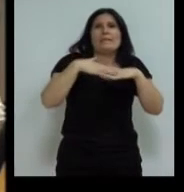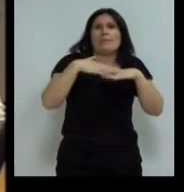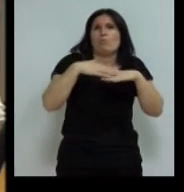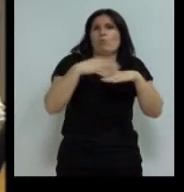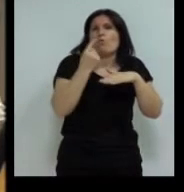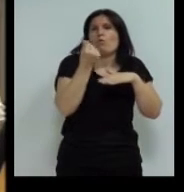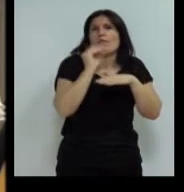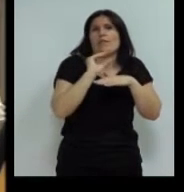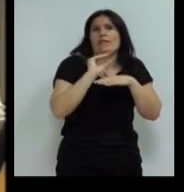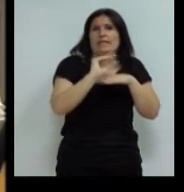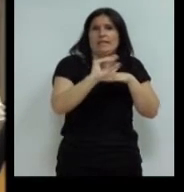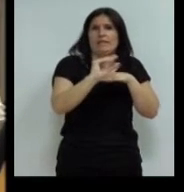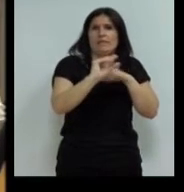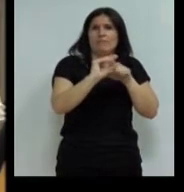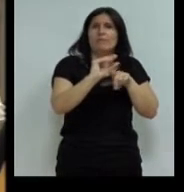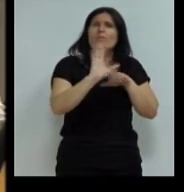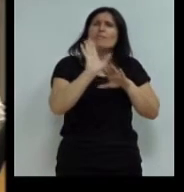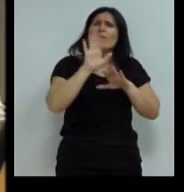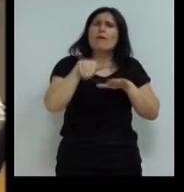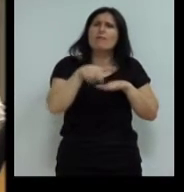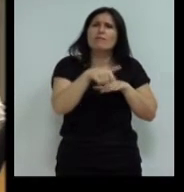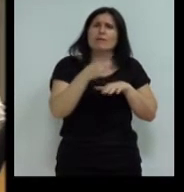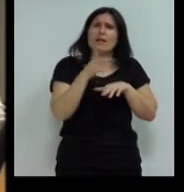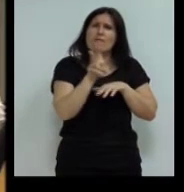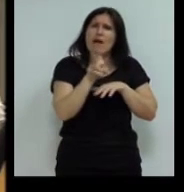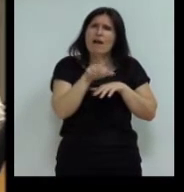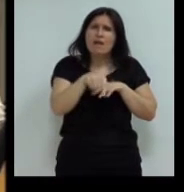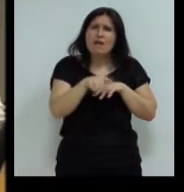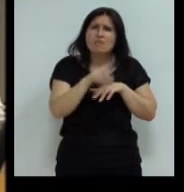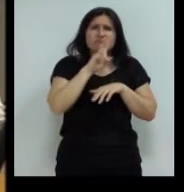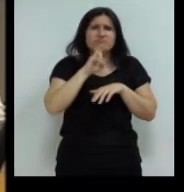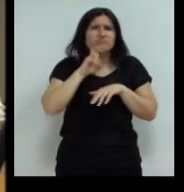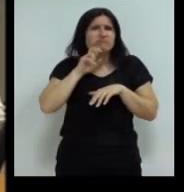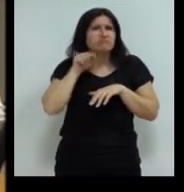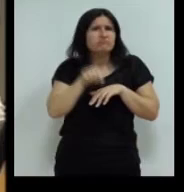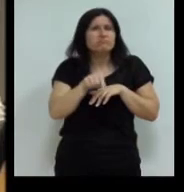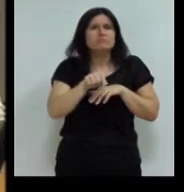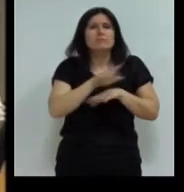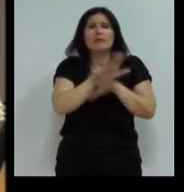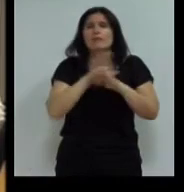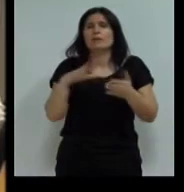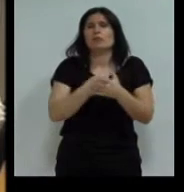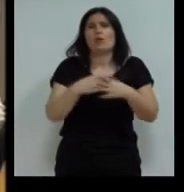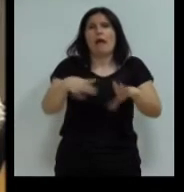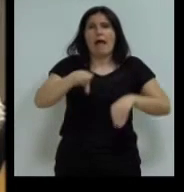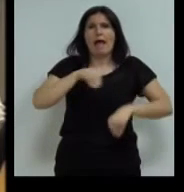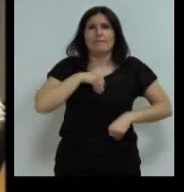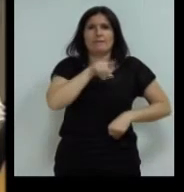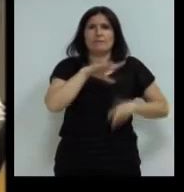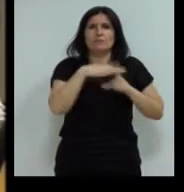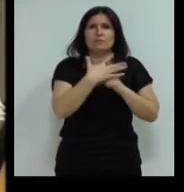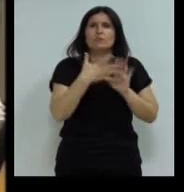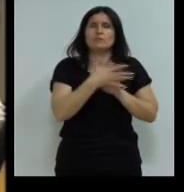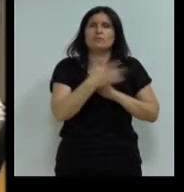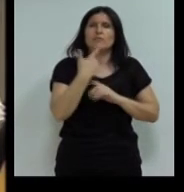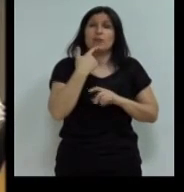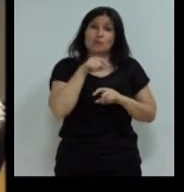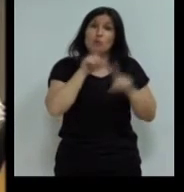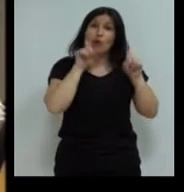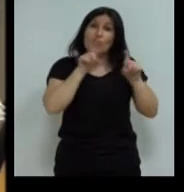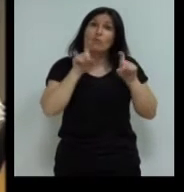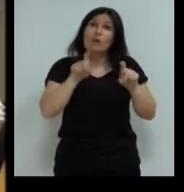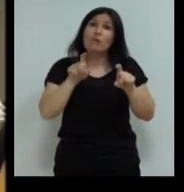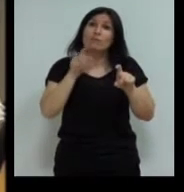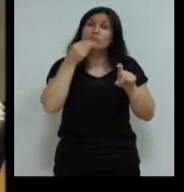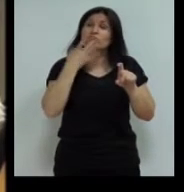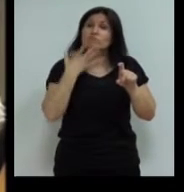dinero, sepa que esto tiene un valor, la gente, todos terminamos aceptando esto. Y eso es educativo. Eso